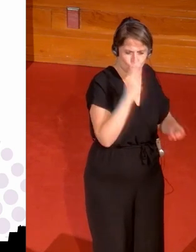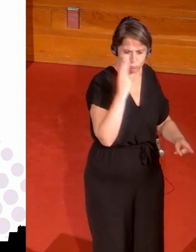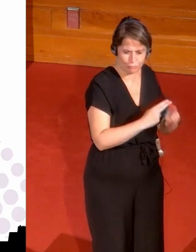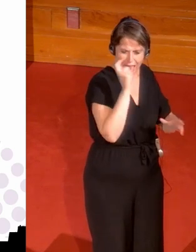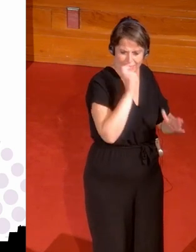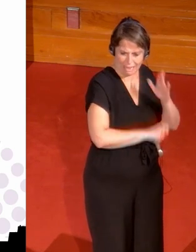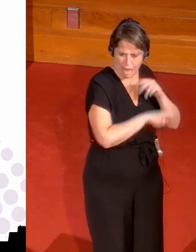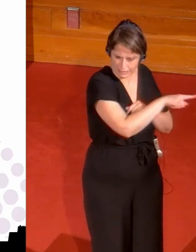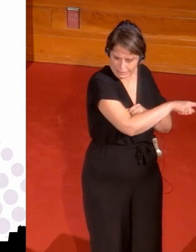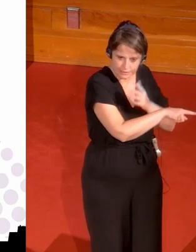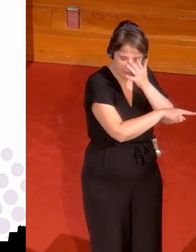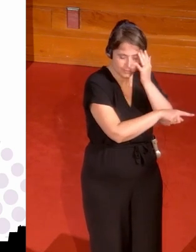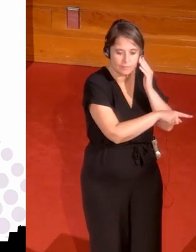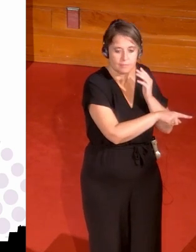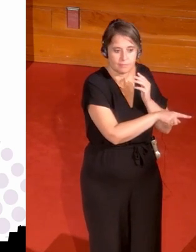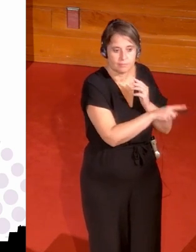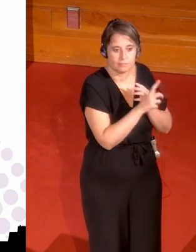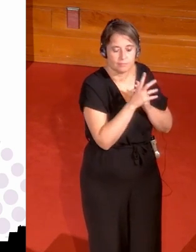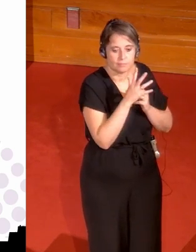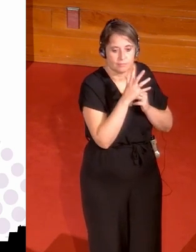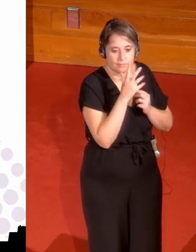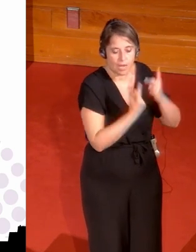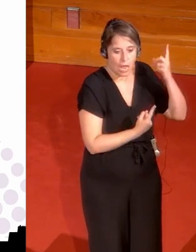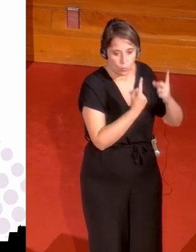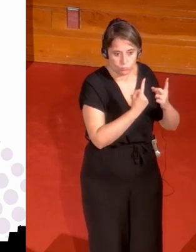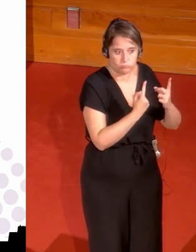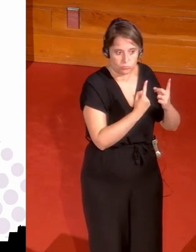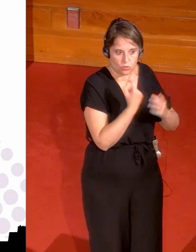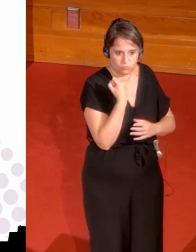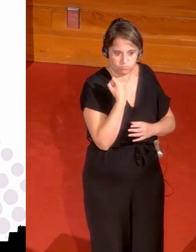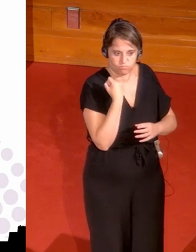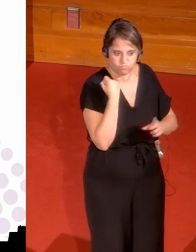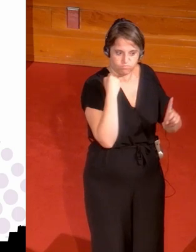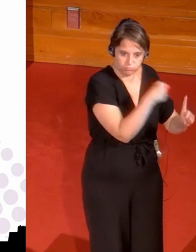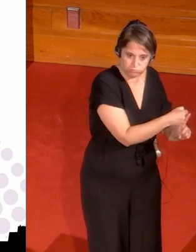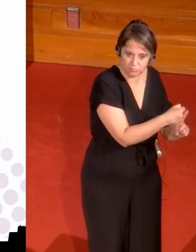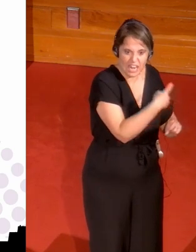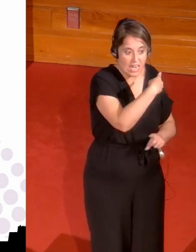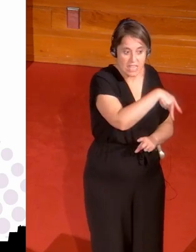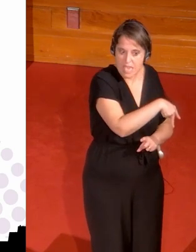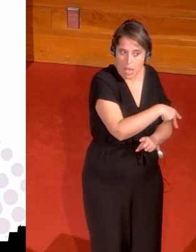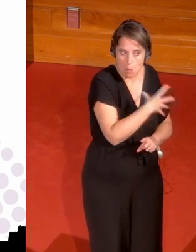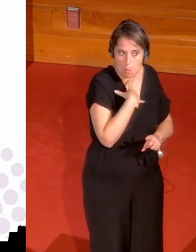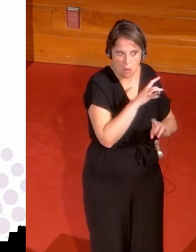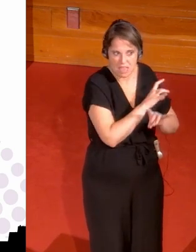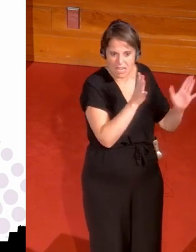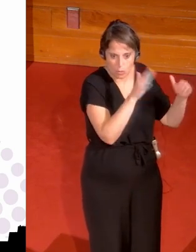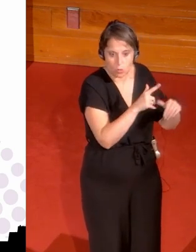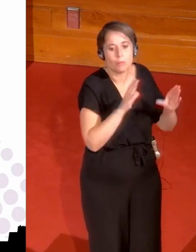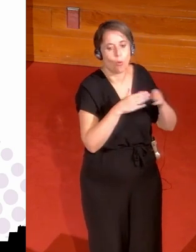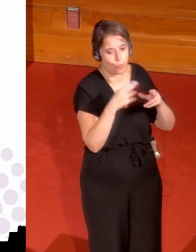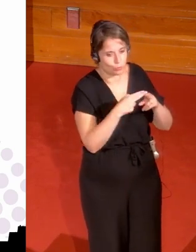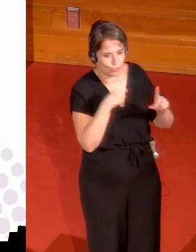radicales que le están forzando incluso algunas posiciones que a lo mejor netan yahu no tendría tan tan